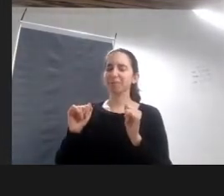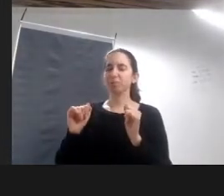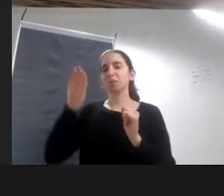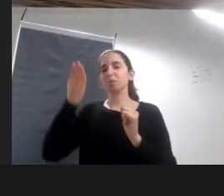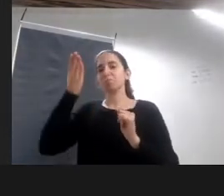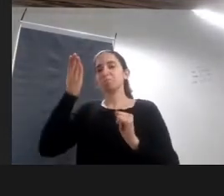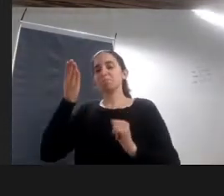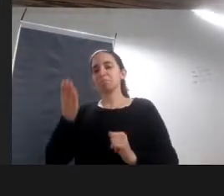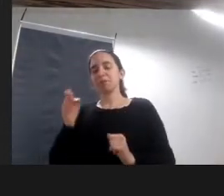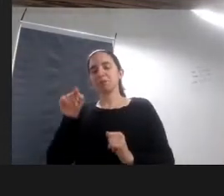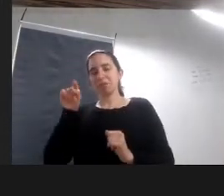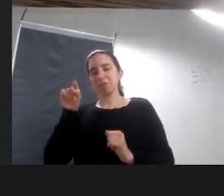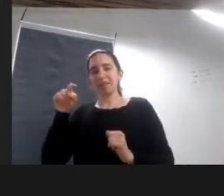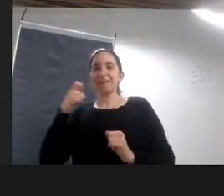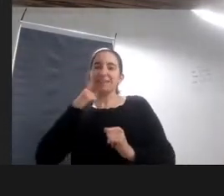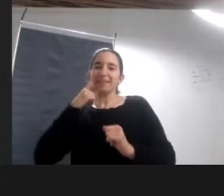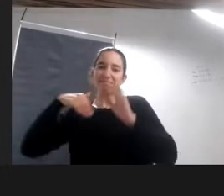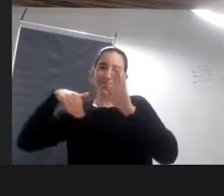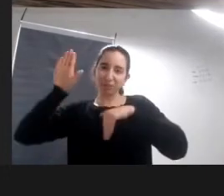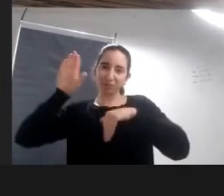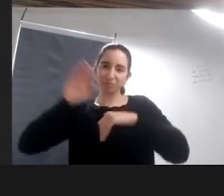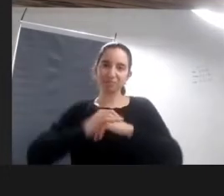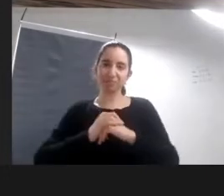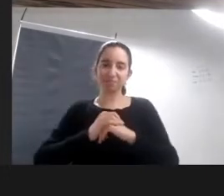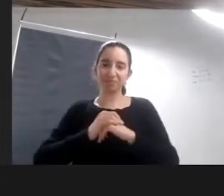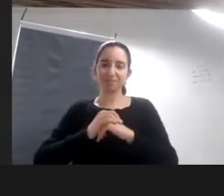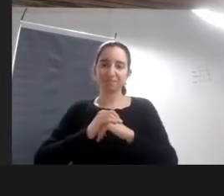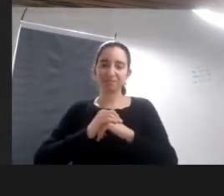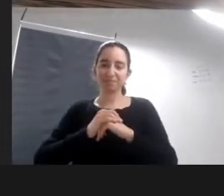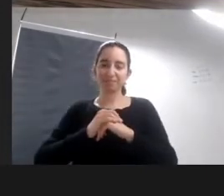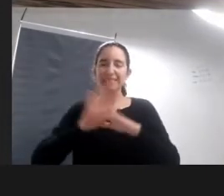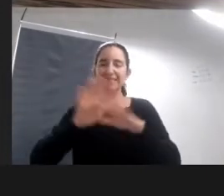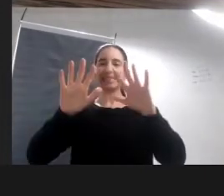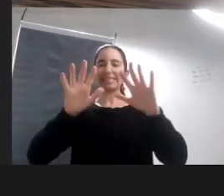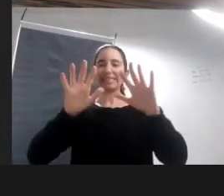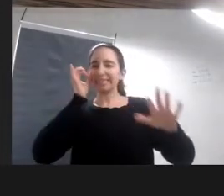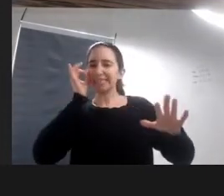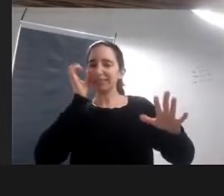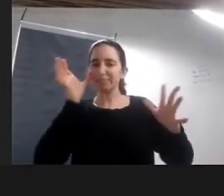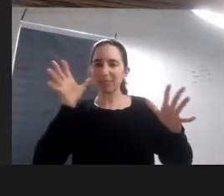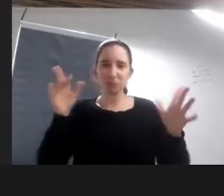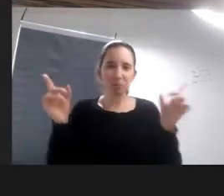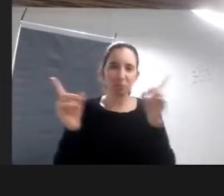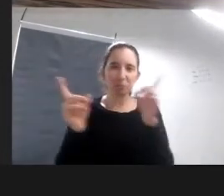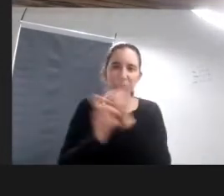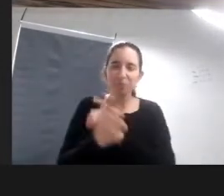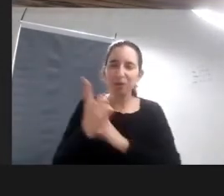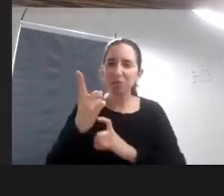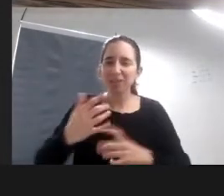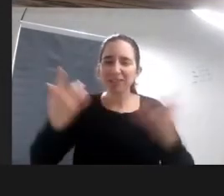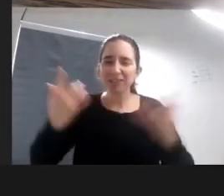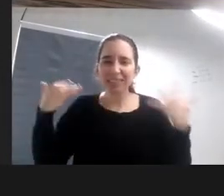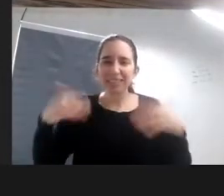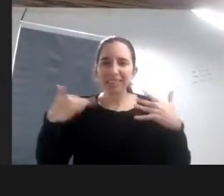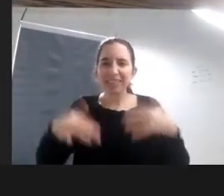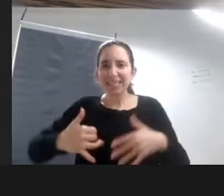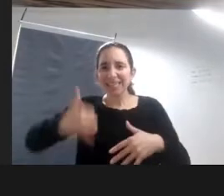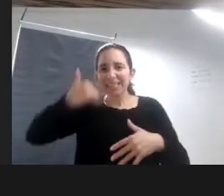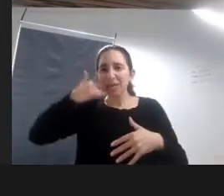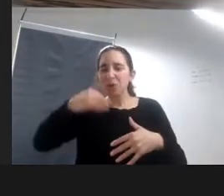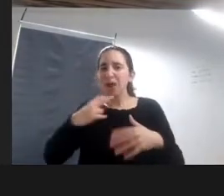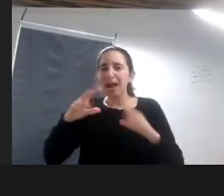era un compañero bastante mayor. A ver, perdón, tengo una dificultad, se me está descargando